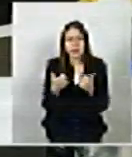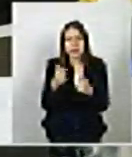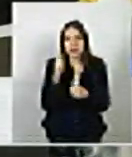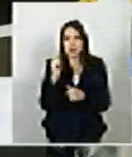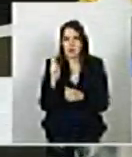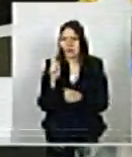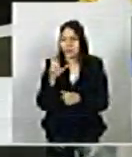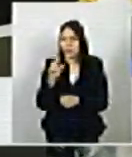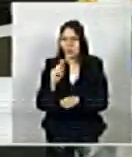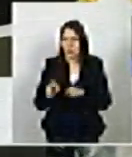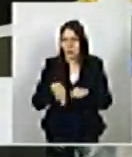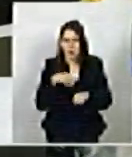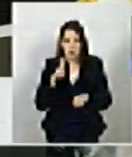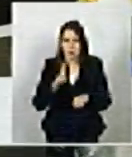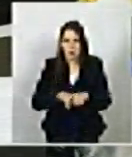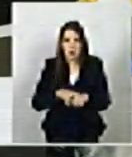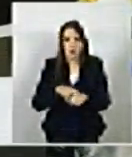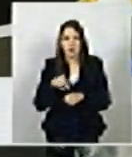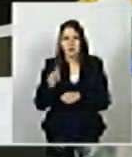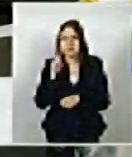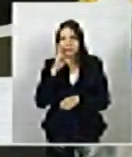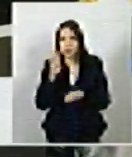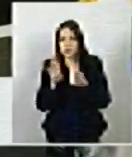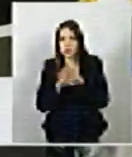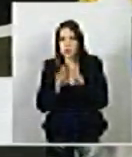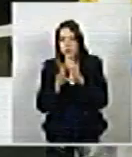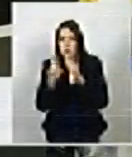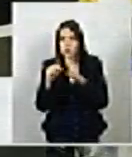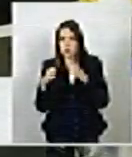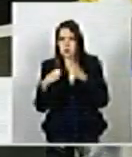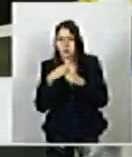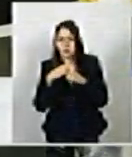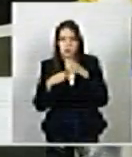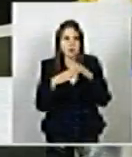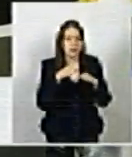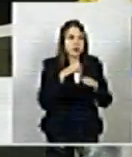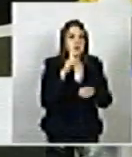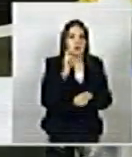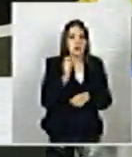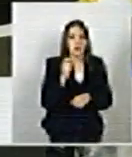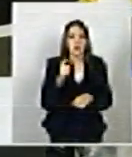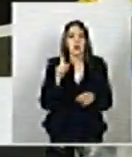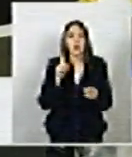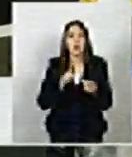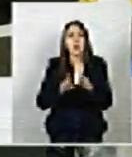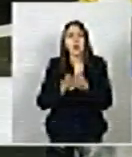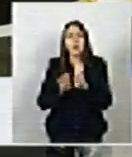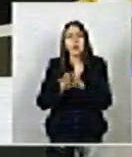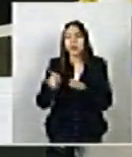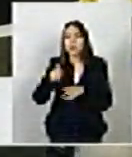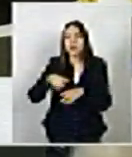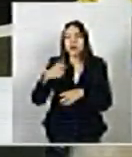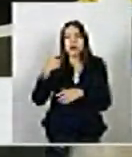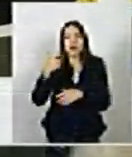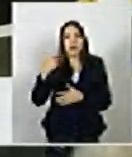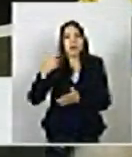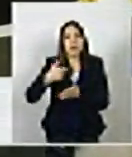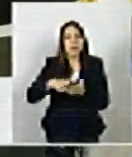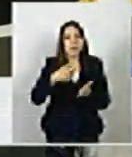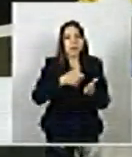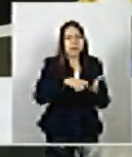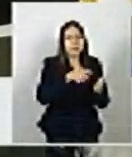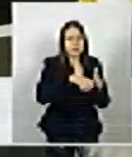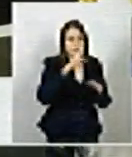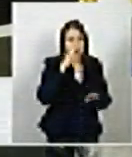titular y otros niveles de la secretaria es la concentración de las adquisiciones el